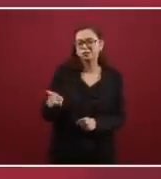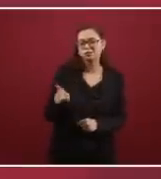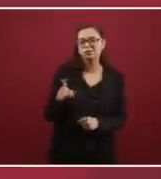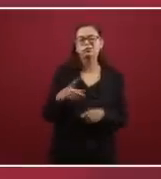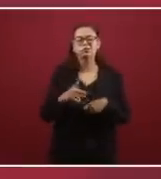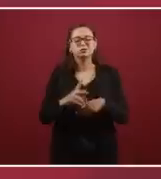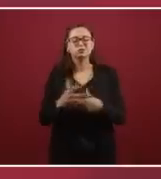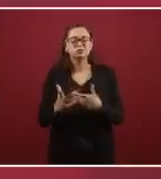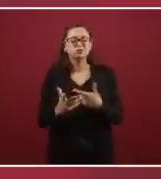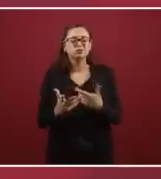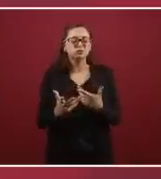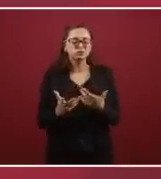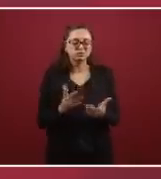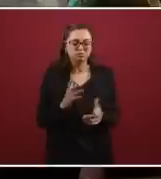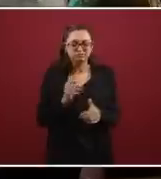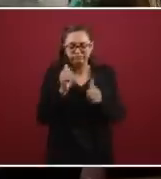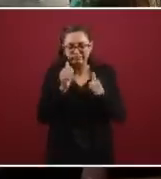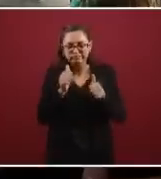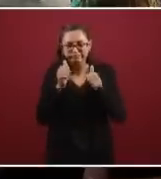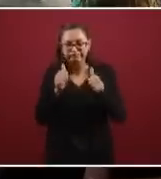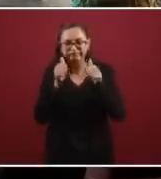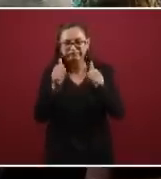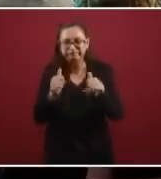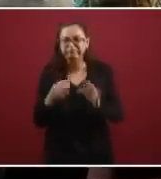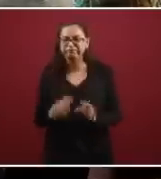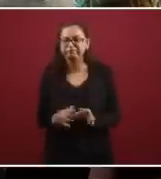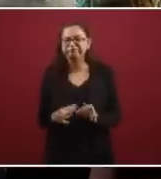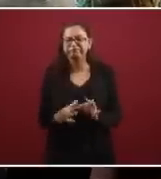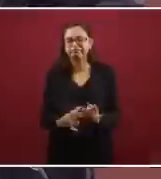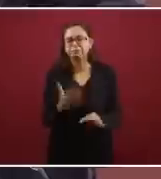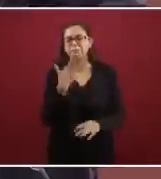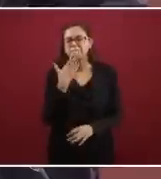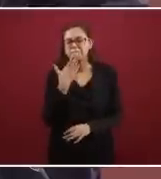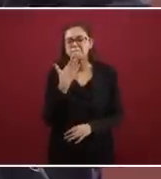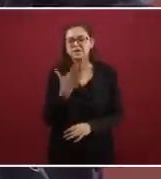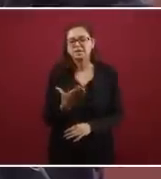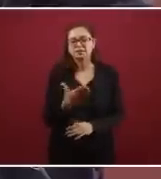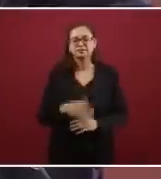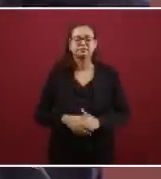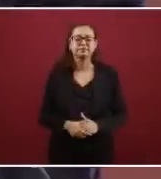atendiendo este asunto bien.